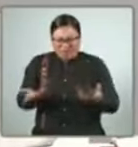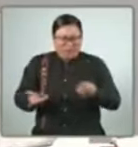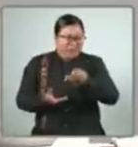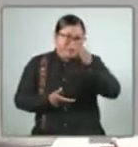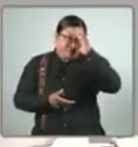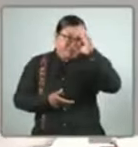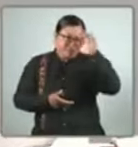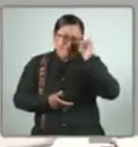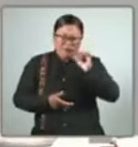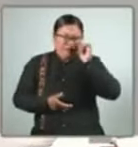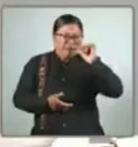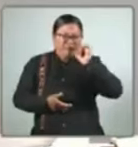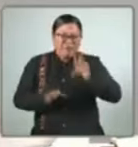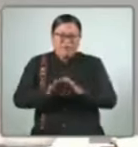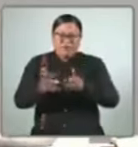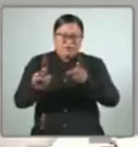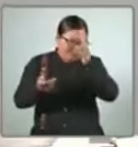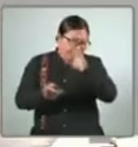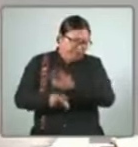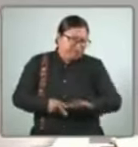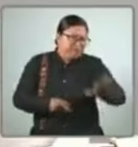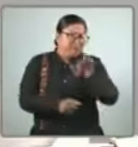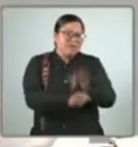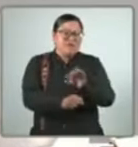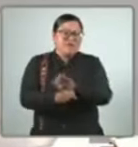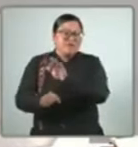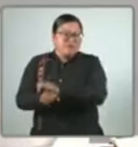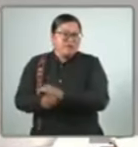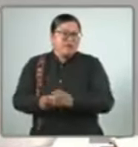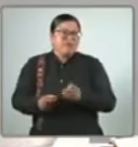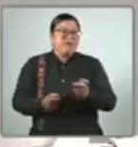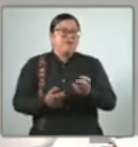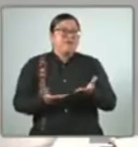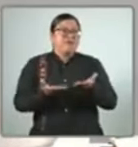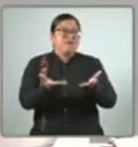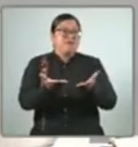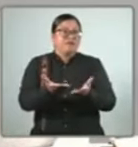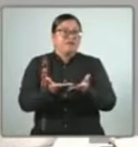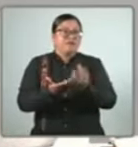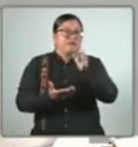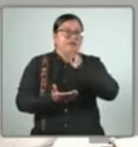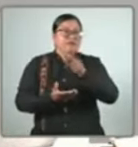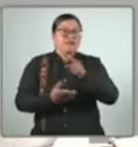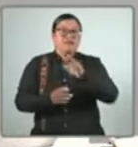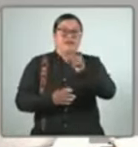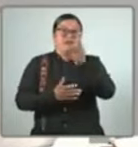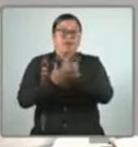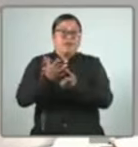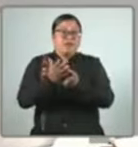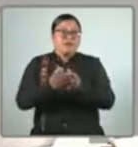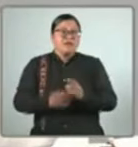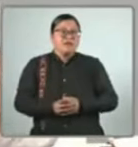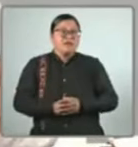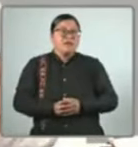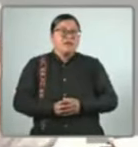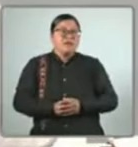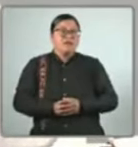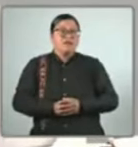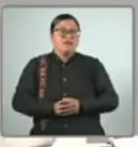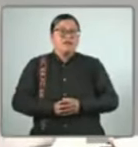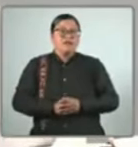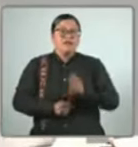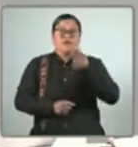pensando todo el tiempo en el pueblo y para el pueblo, se debe al pueblo, pensó también en ese otro programa